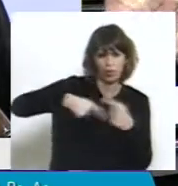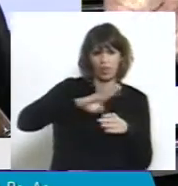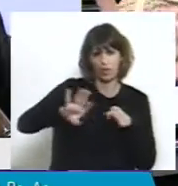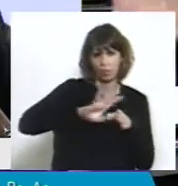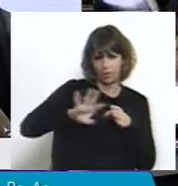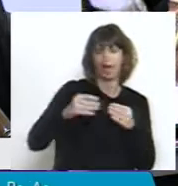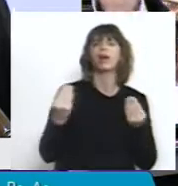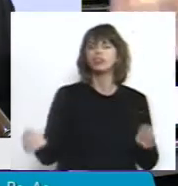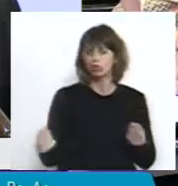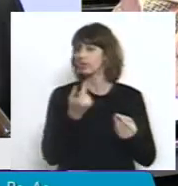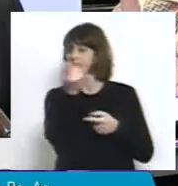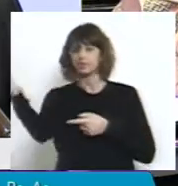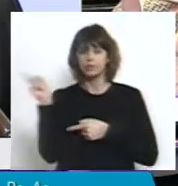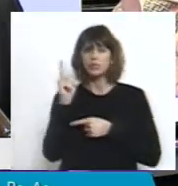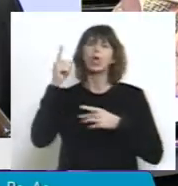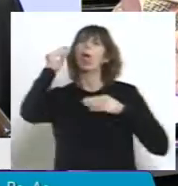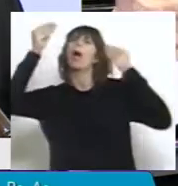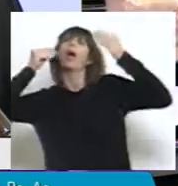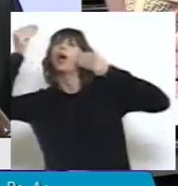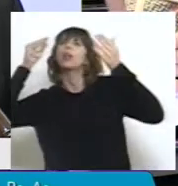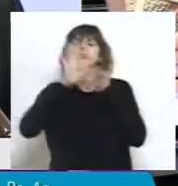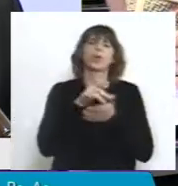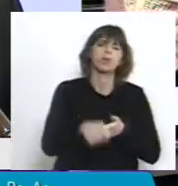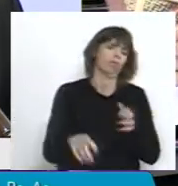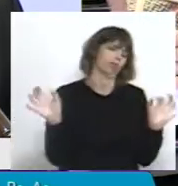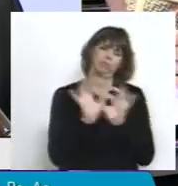quitarle el sueño a nadie,